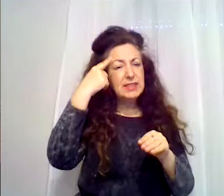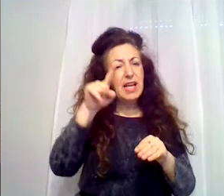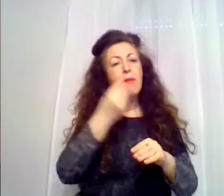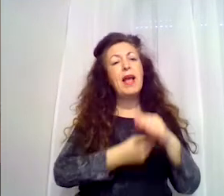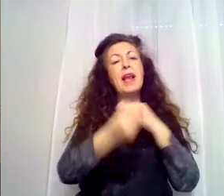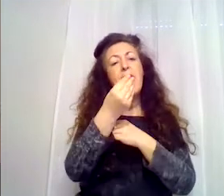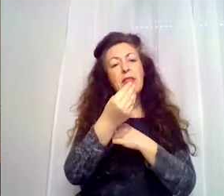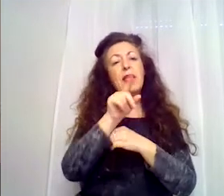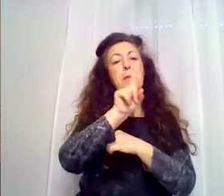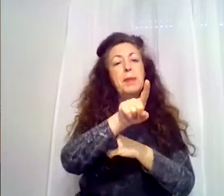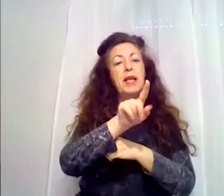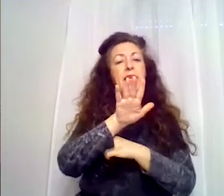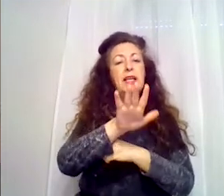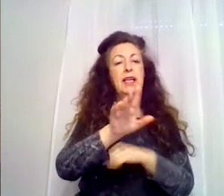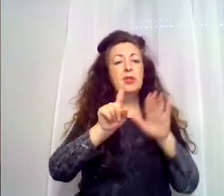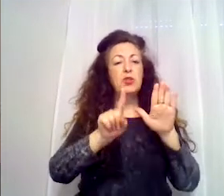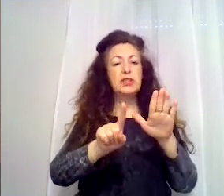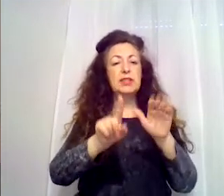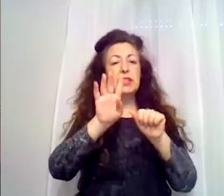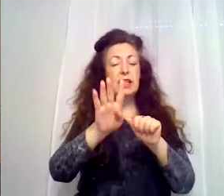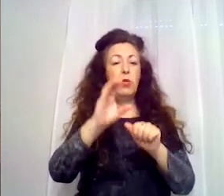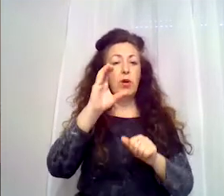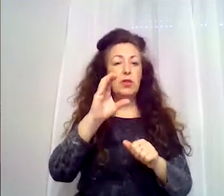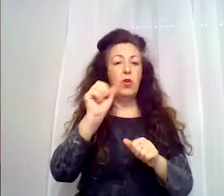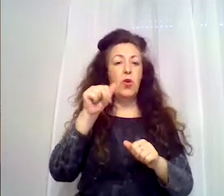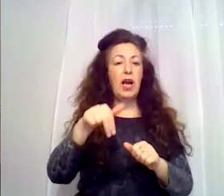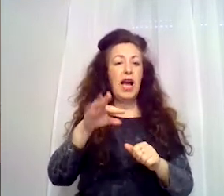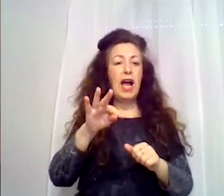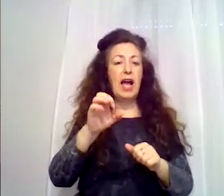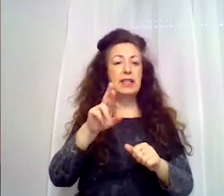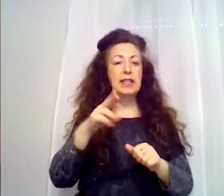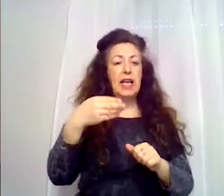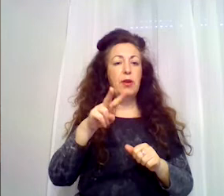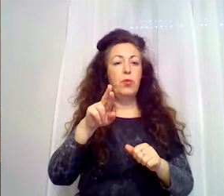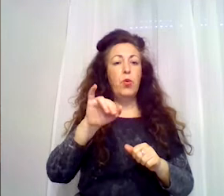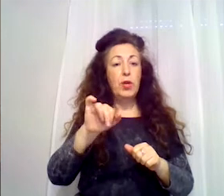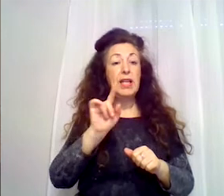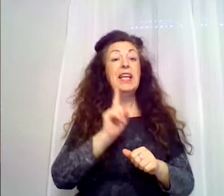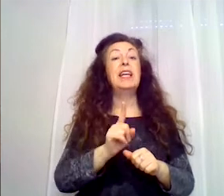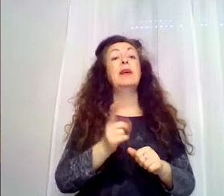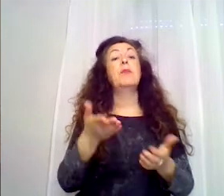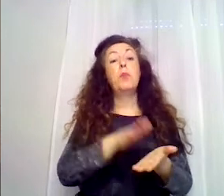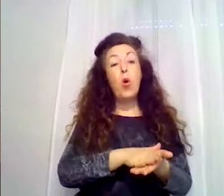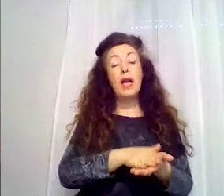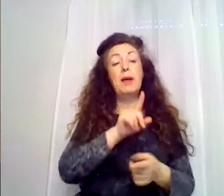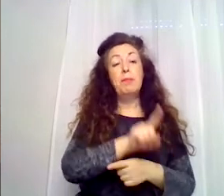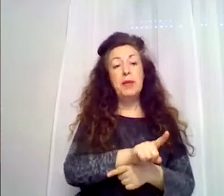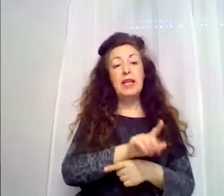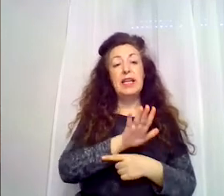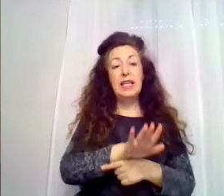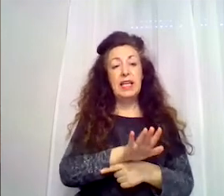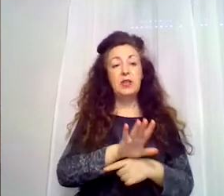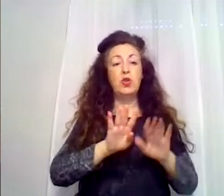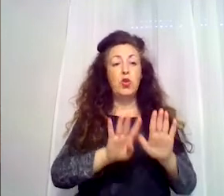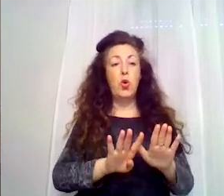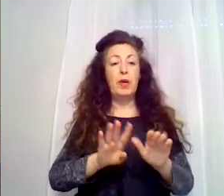Aparte de los relativamente escuetos y breves datos biográficos que contamos de él, sabemos que nació en Canterbury